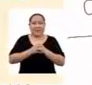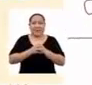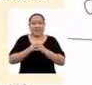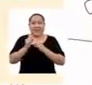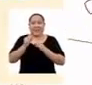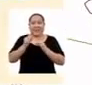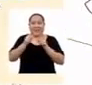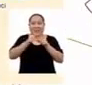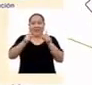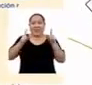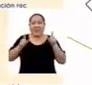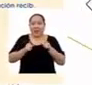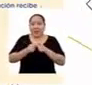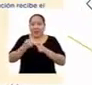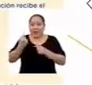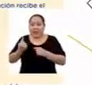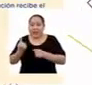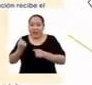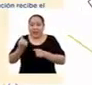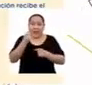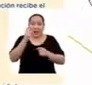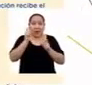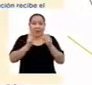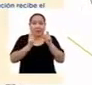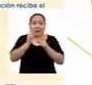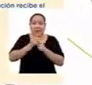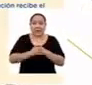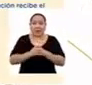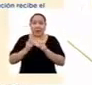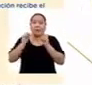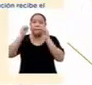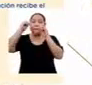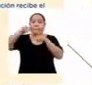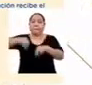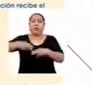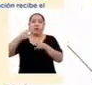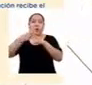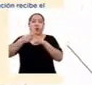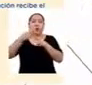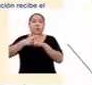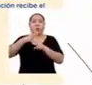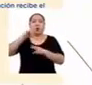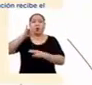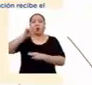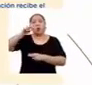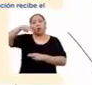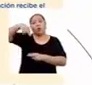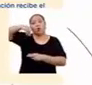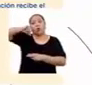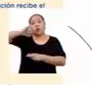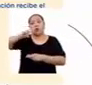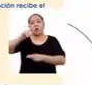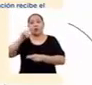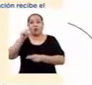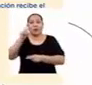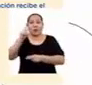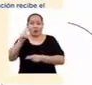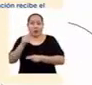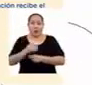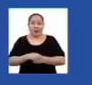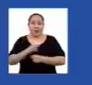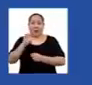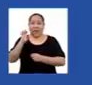de los componentes de la población recibe el nombre de unidad estadística.